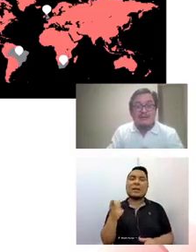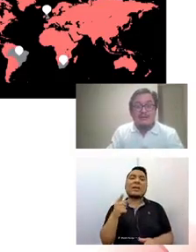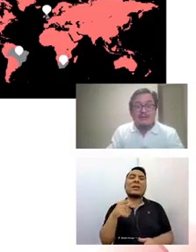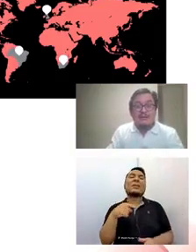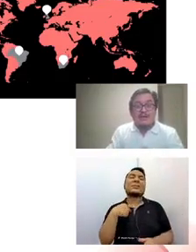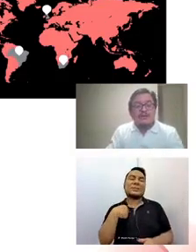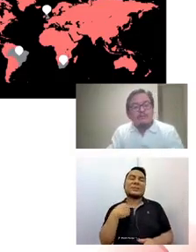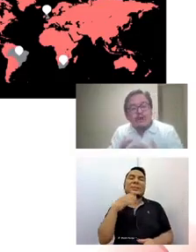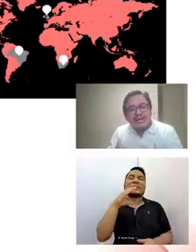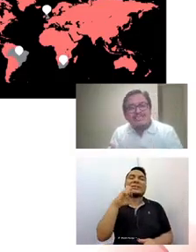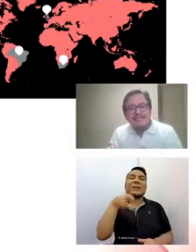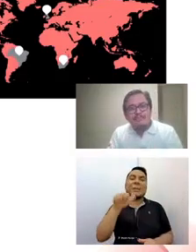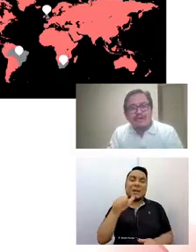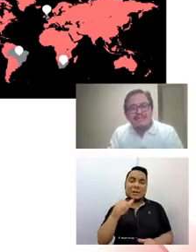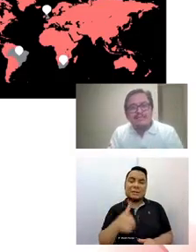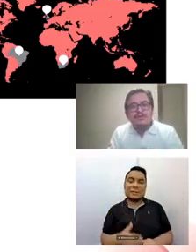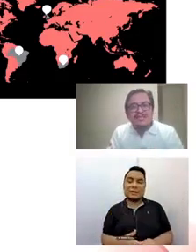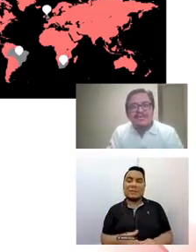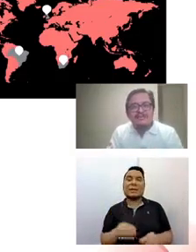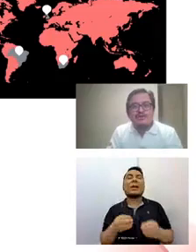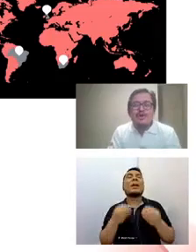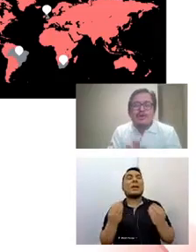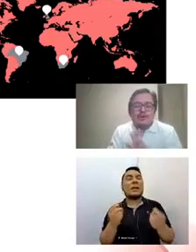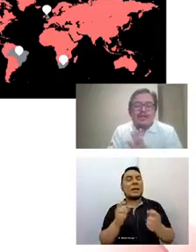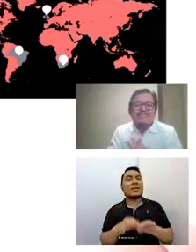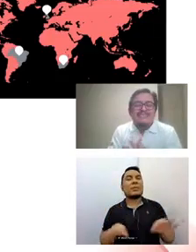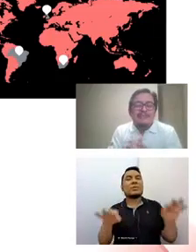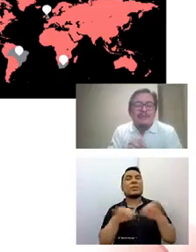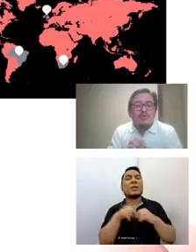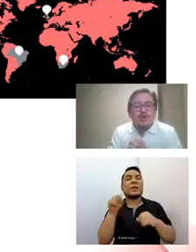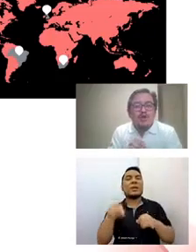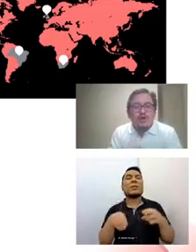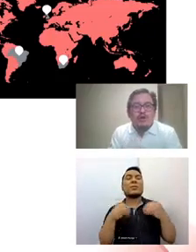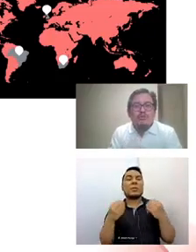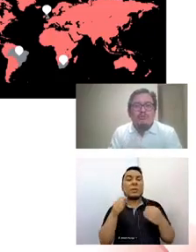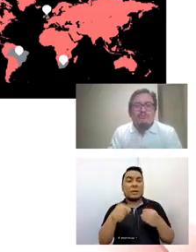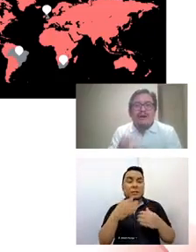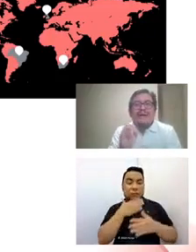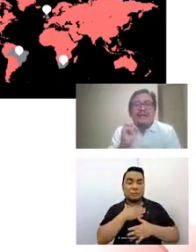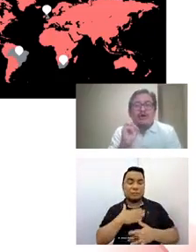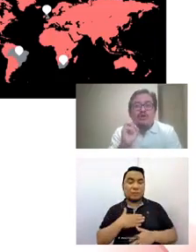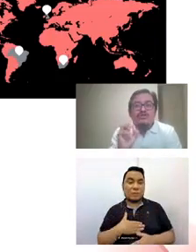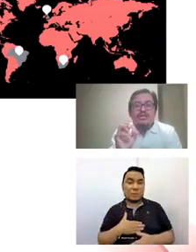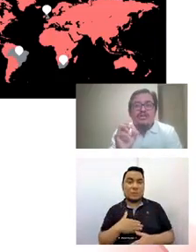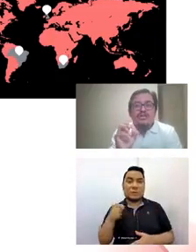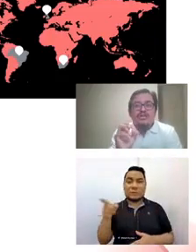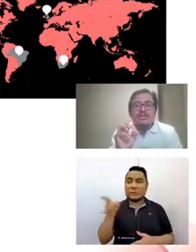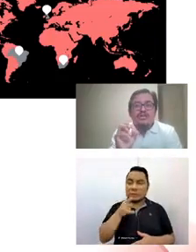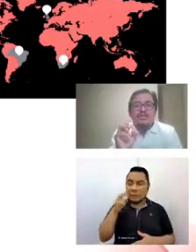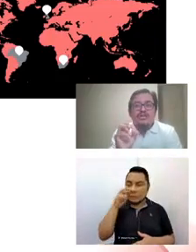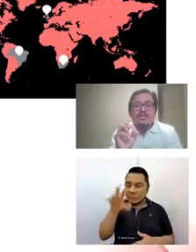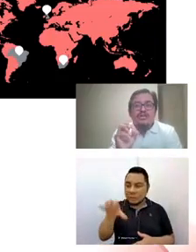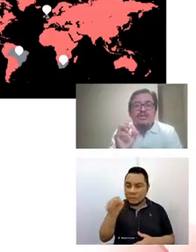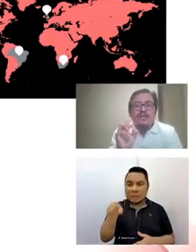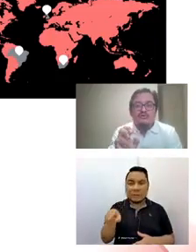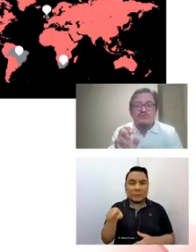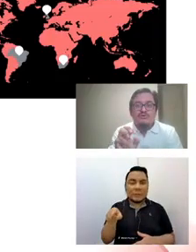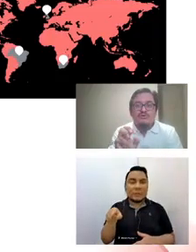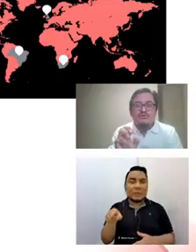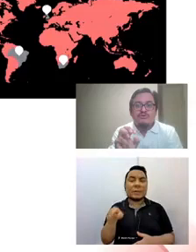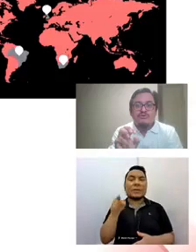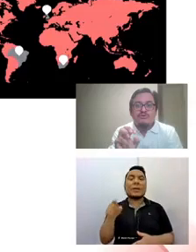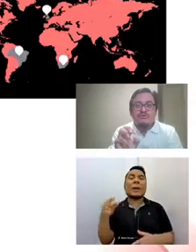cepa. Entonces, ¿por qué es importante esto? Porque el sistema inmunológico va a reconocer